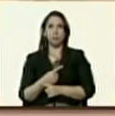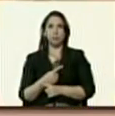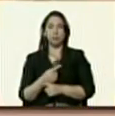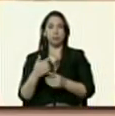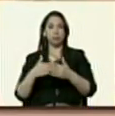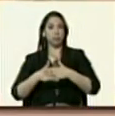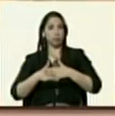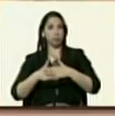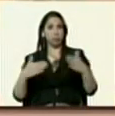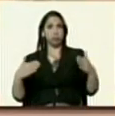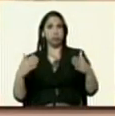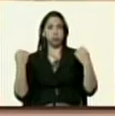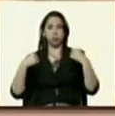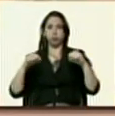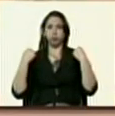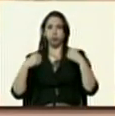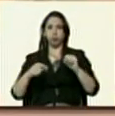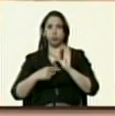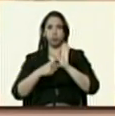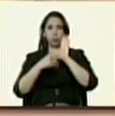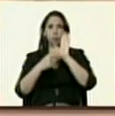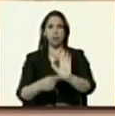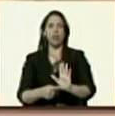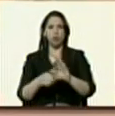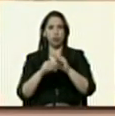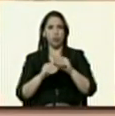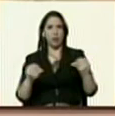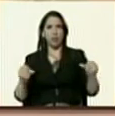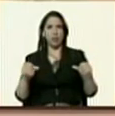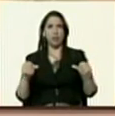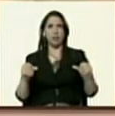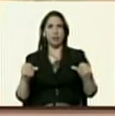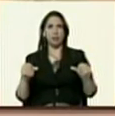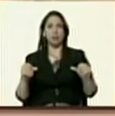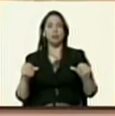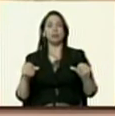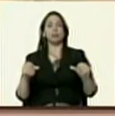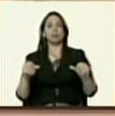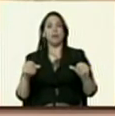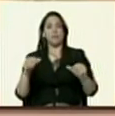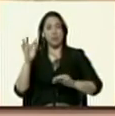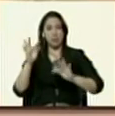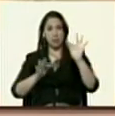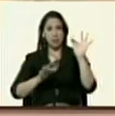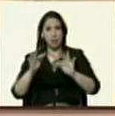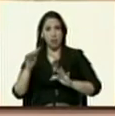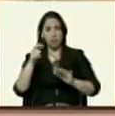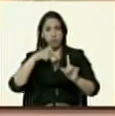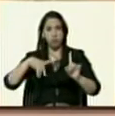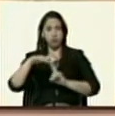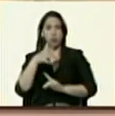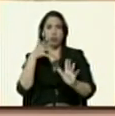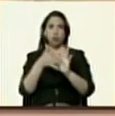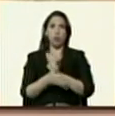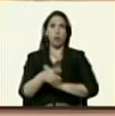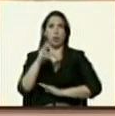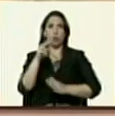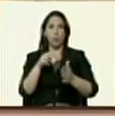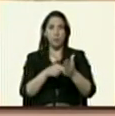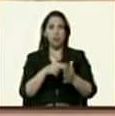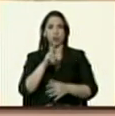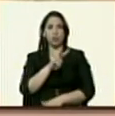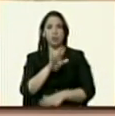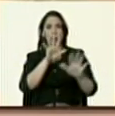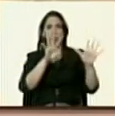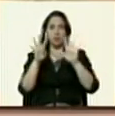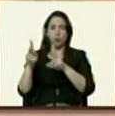garantizar el ejercicio pleno de la soberanía territorial, física, poblacional, sobre los 2.219 kilómetros de